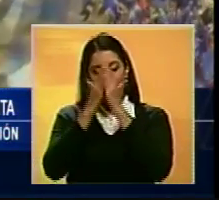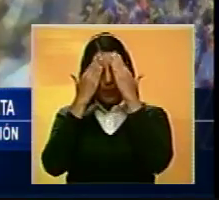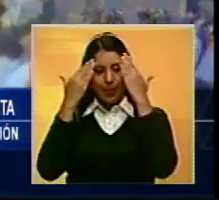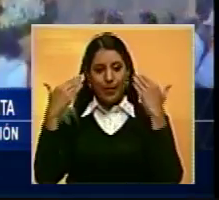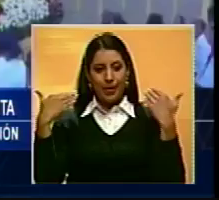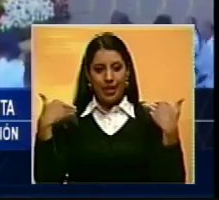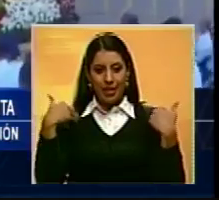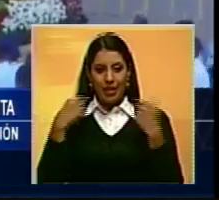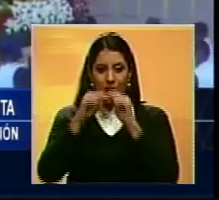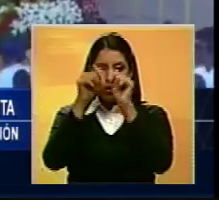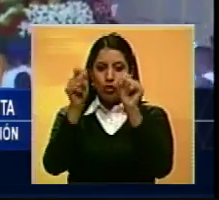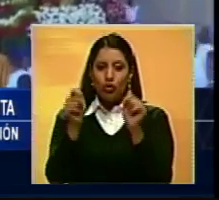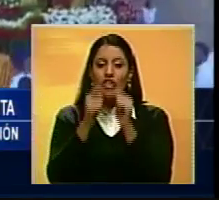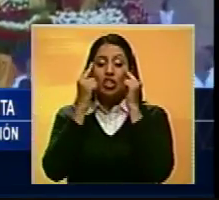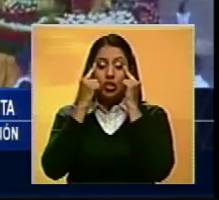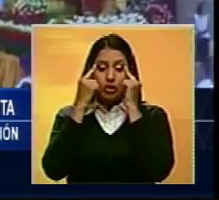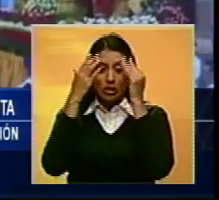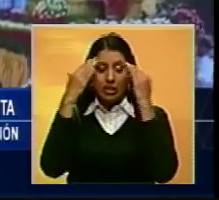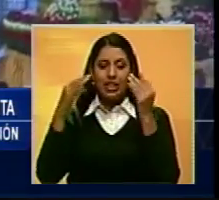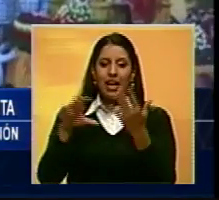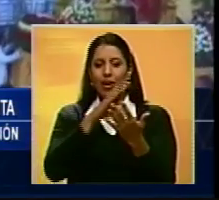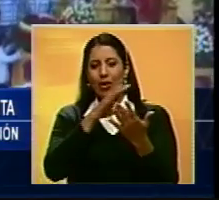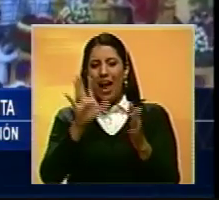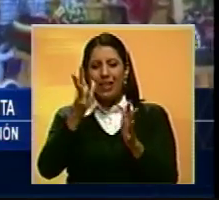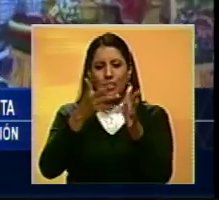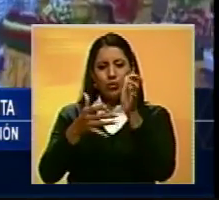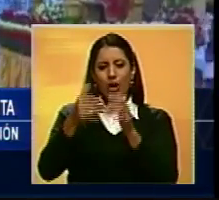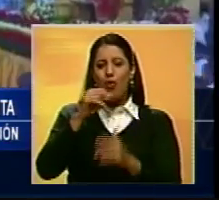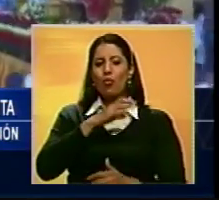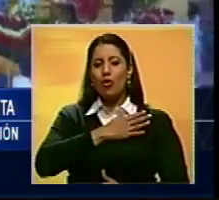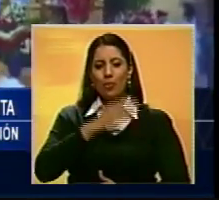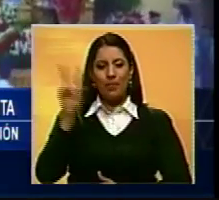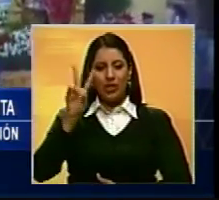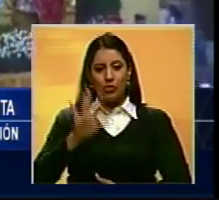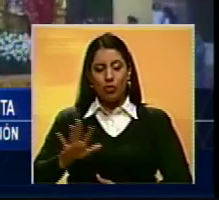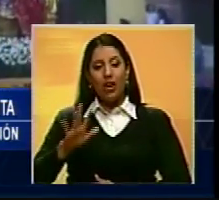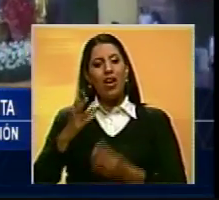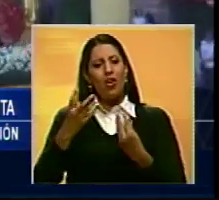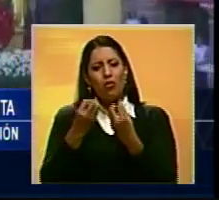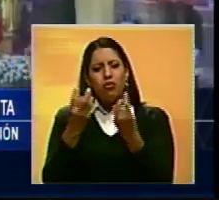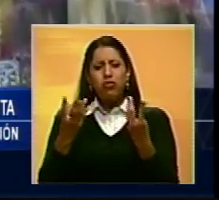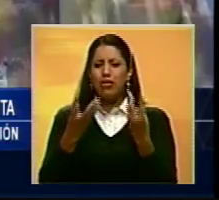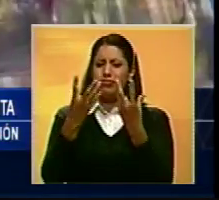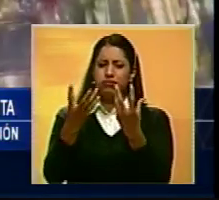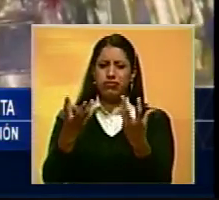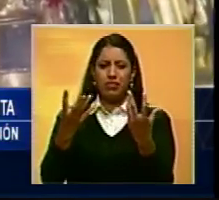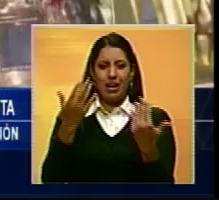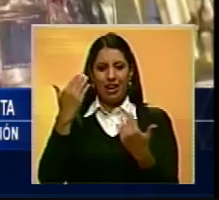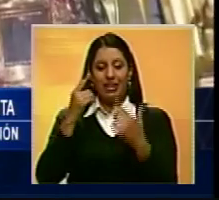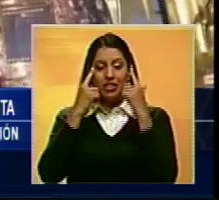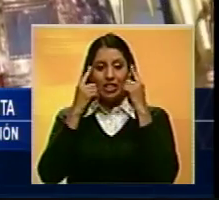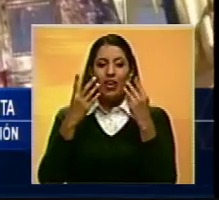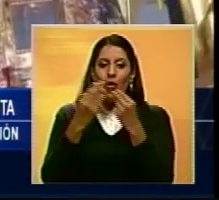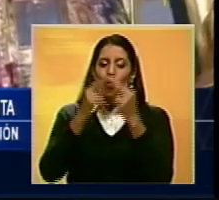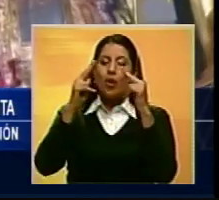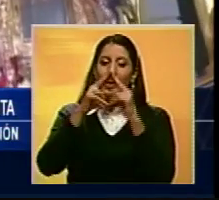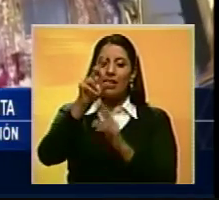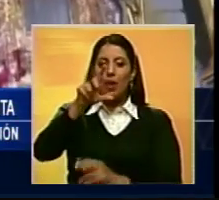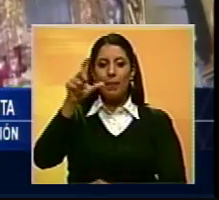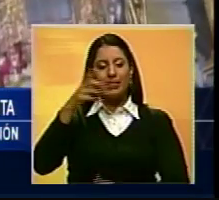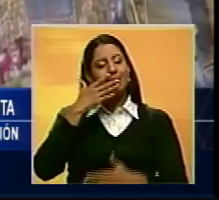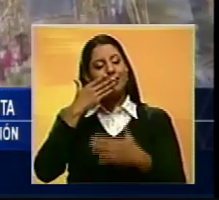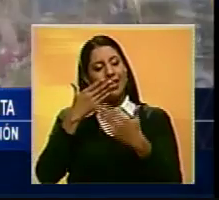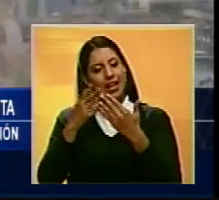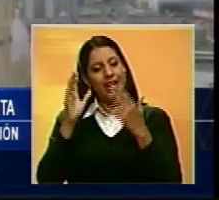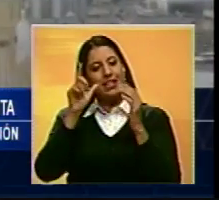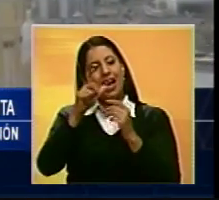del Rosario de Chiquinquirá al ritmo de las tradicionales gaitas. Rodeada de flores, la Chinita se encontró con sus fieles, quienes